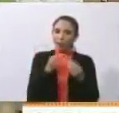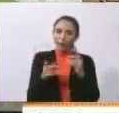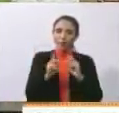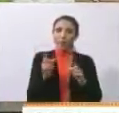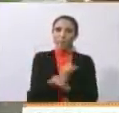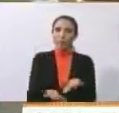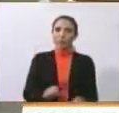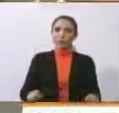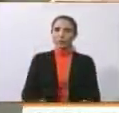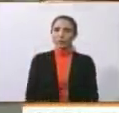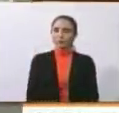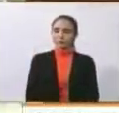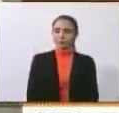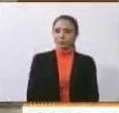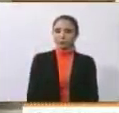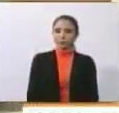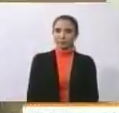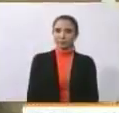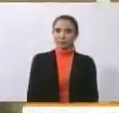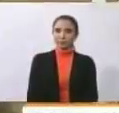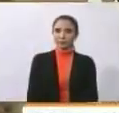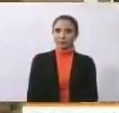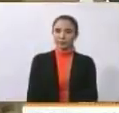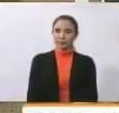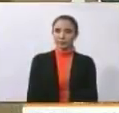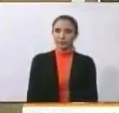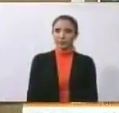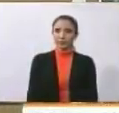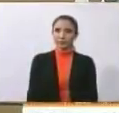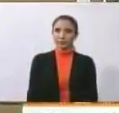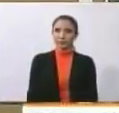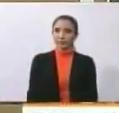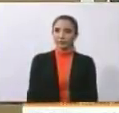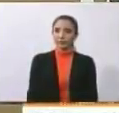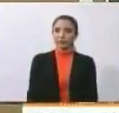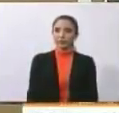Solo el pueblo salva al pueblo.